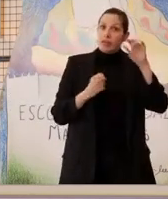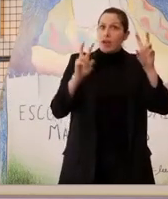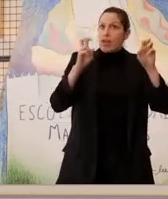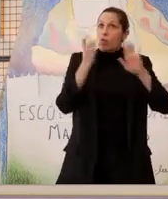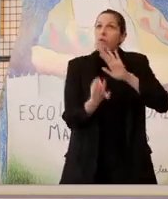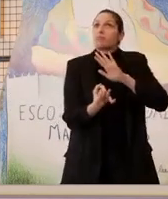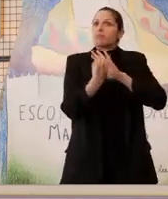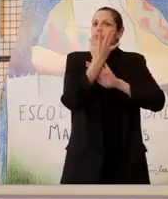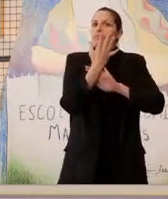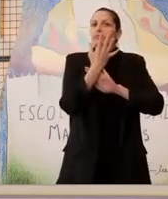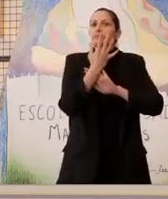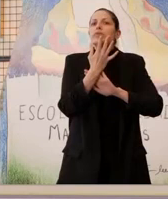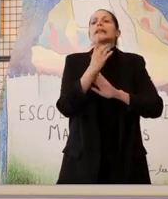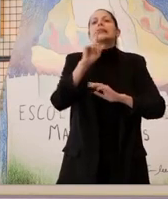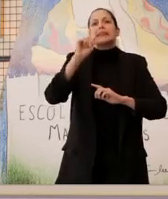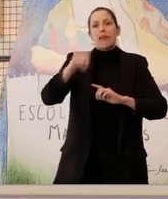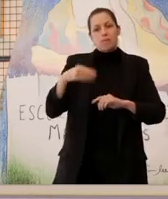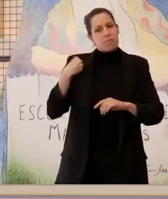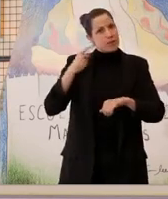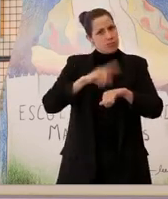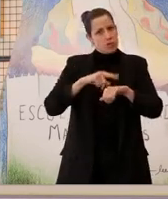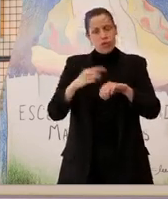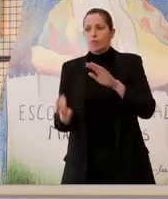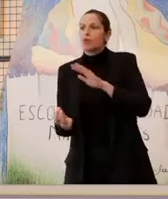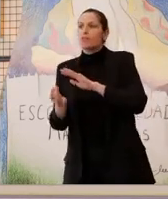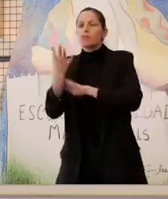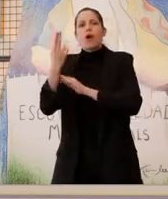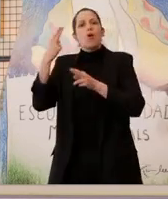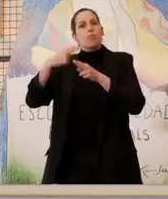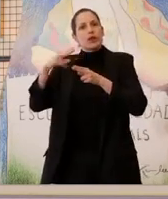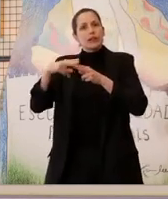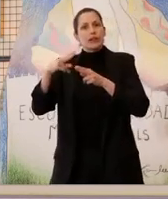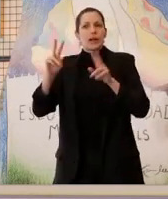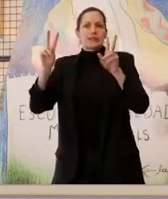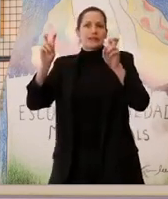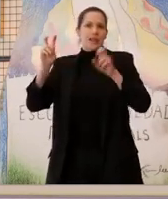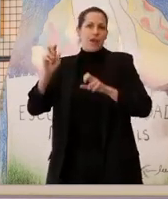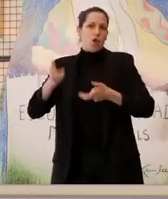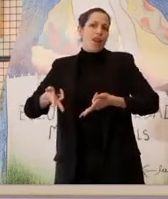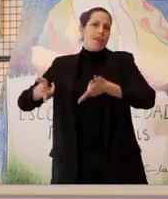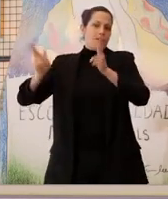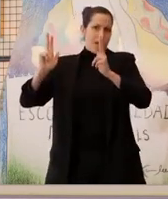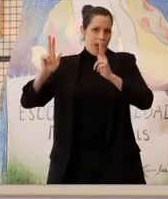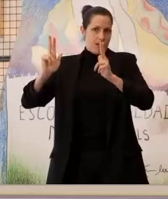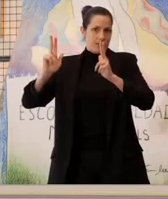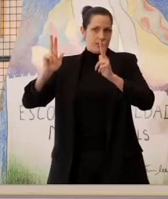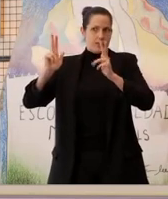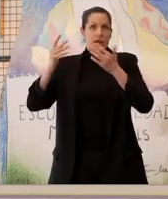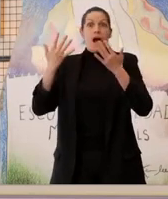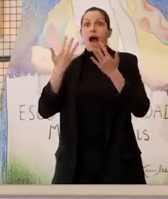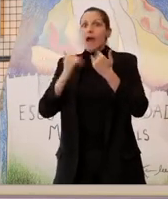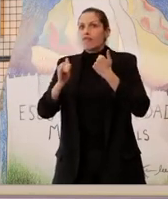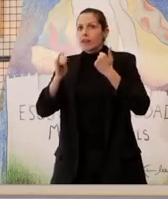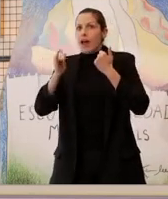económicas neoliberales que van a dar un golpe irreparable al imaginario de la igualdad y se van a quedar con el imaginario del